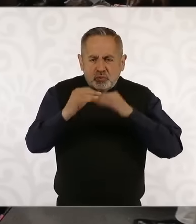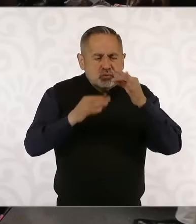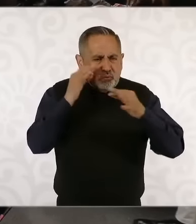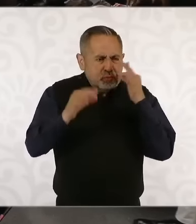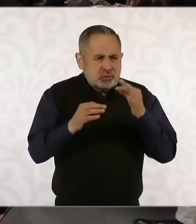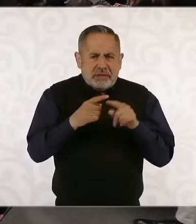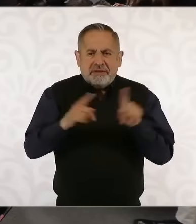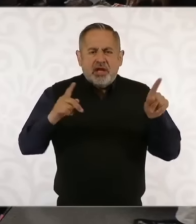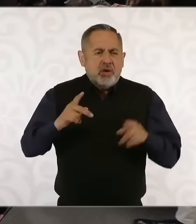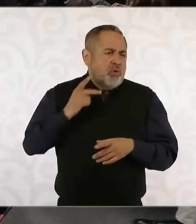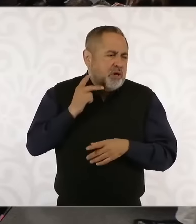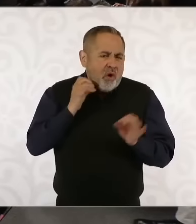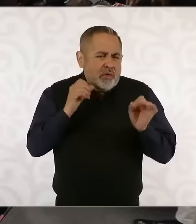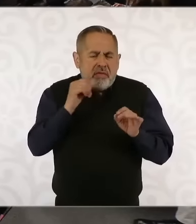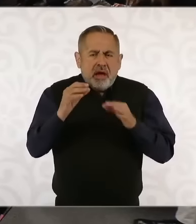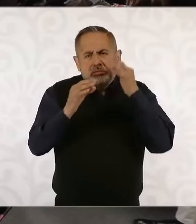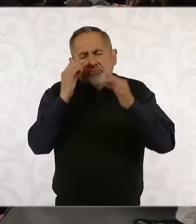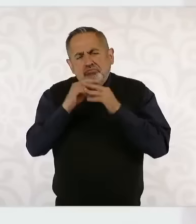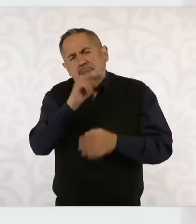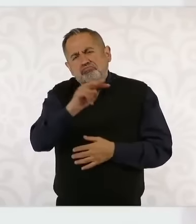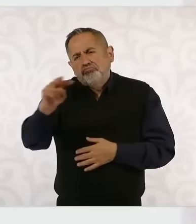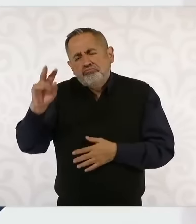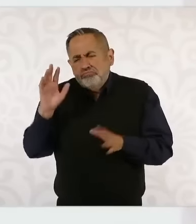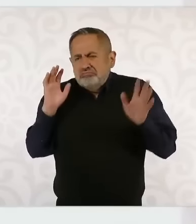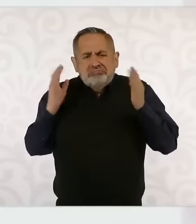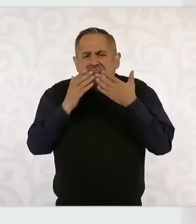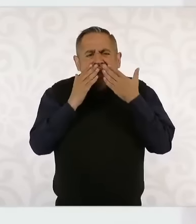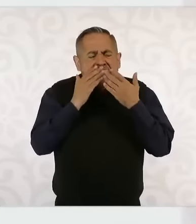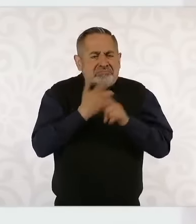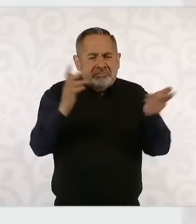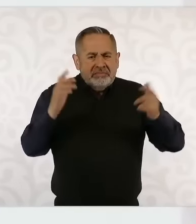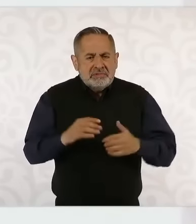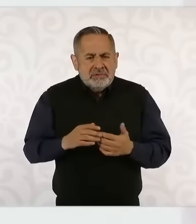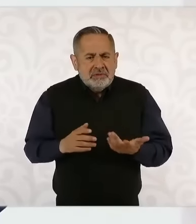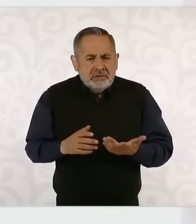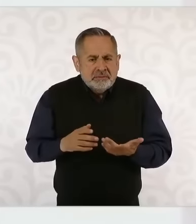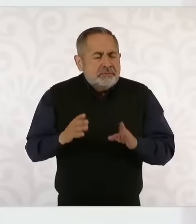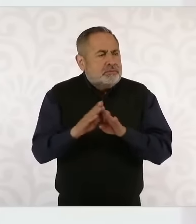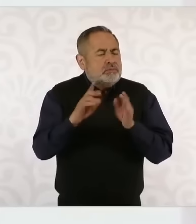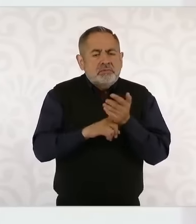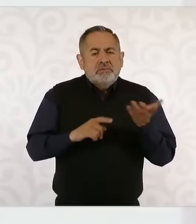con política o con otras cosas. Pues que cómo obtienen